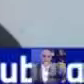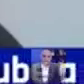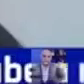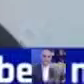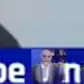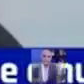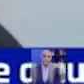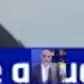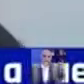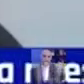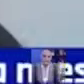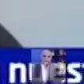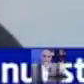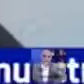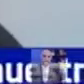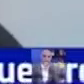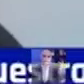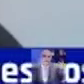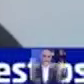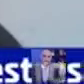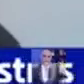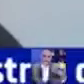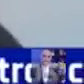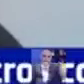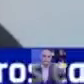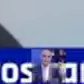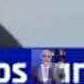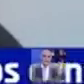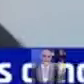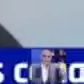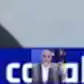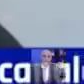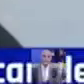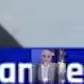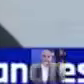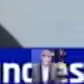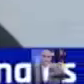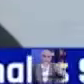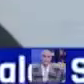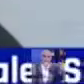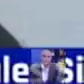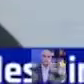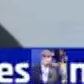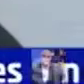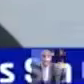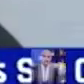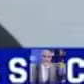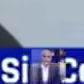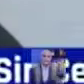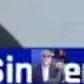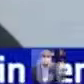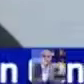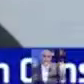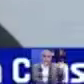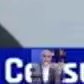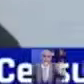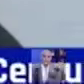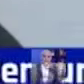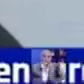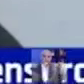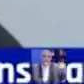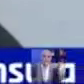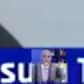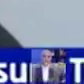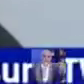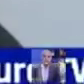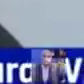lleva con sus intereses económicos, entonces no le hacen caso. Y no sorprende que ahora esté haciéndole